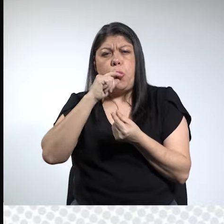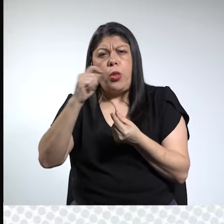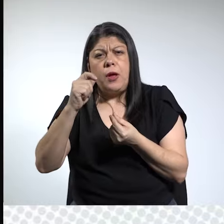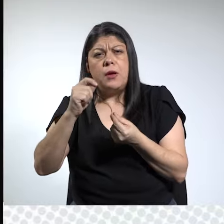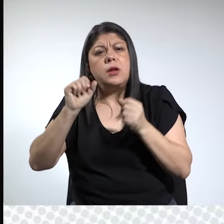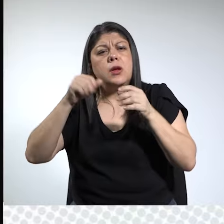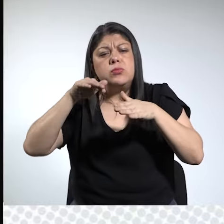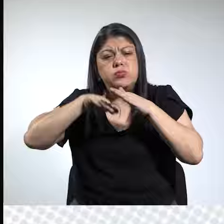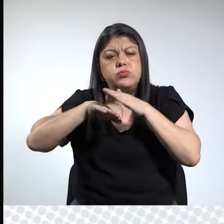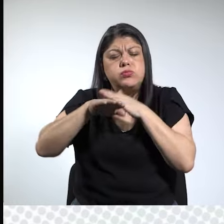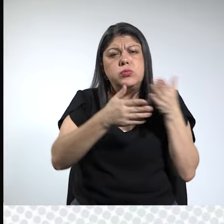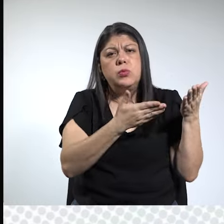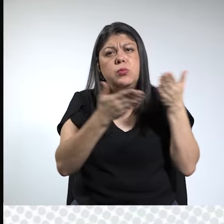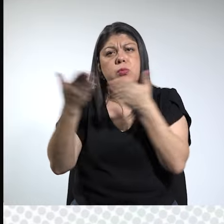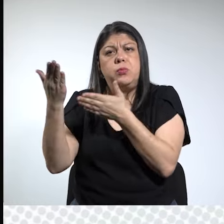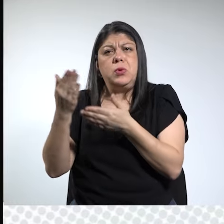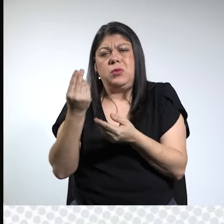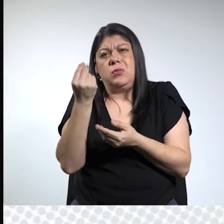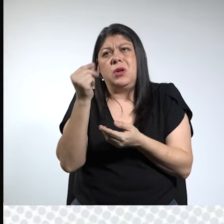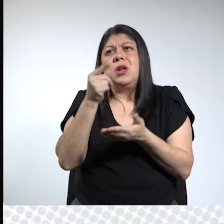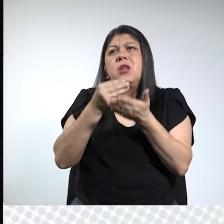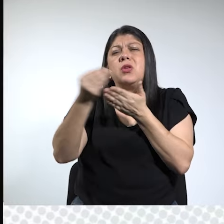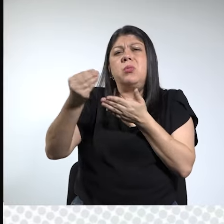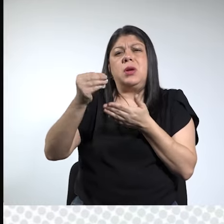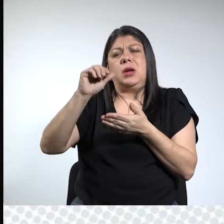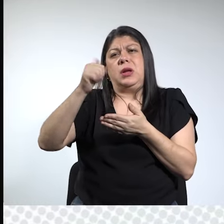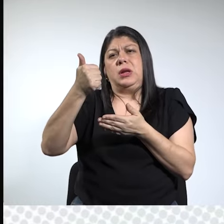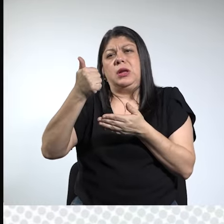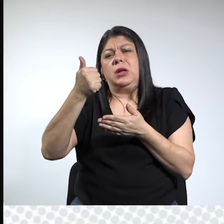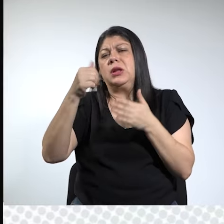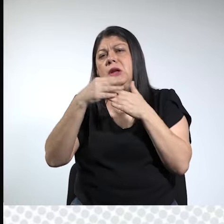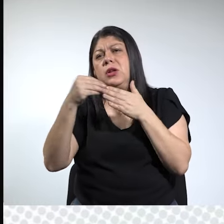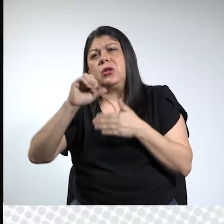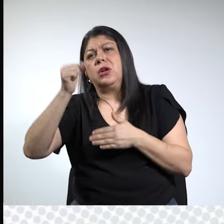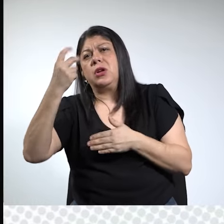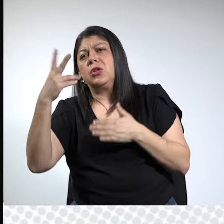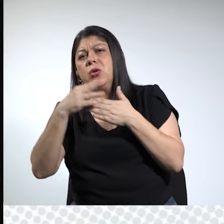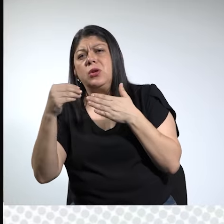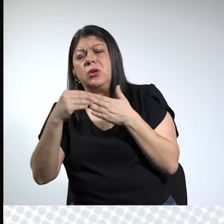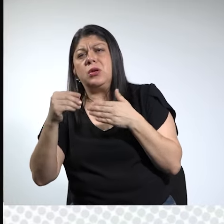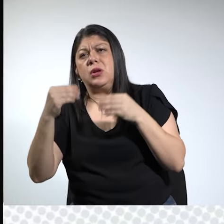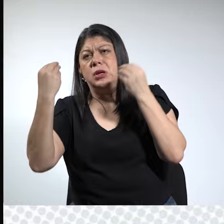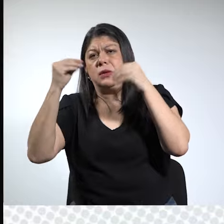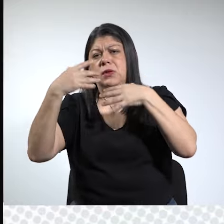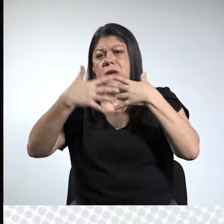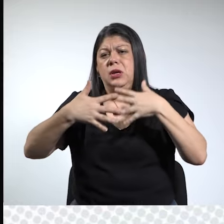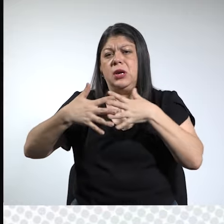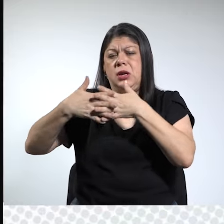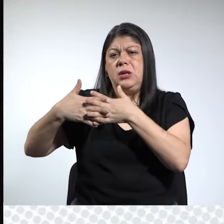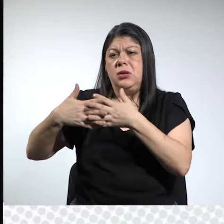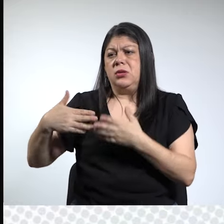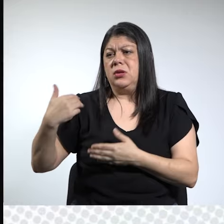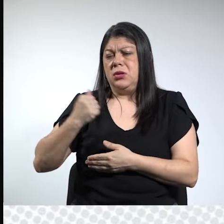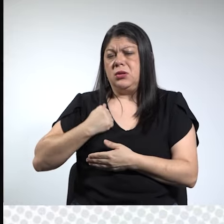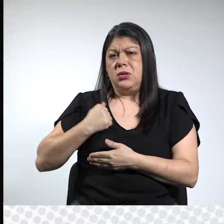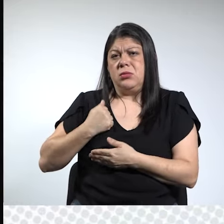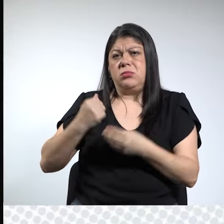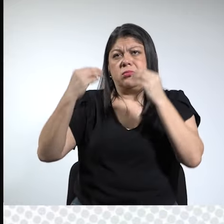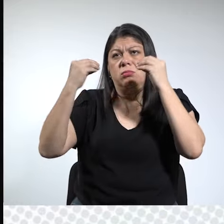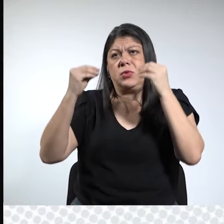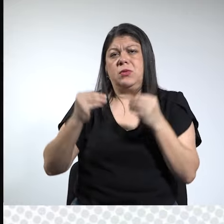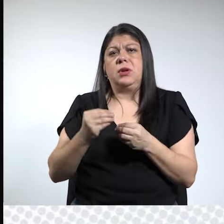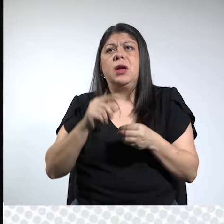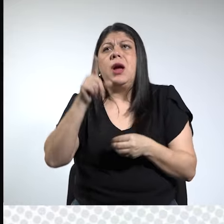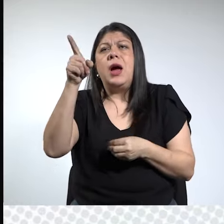horno en el exterior. Esos paquetes se venden en $10, $12 en Estados Unidos y en Canadá. ¿Y en cuánto vende usted la yuca en Canadá? La vende